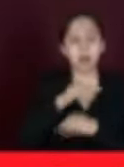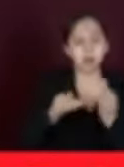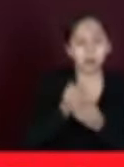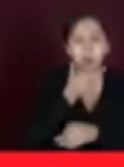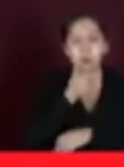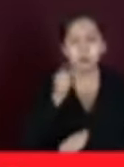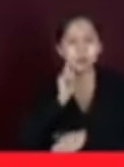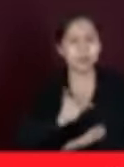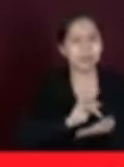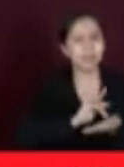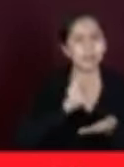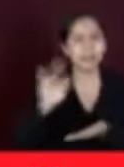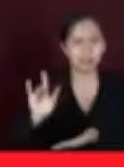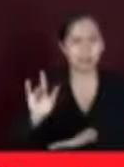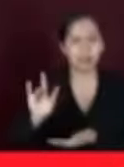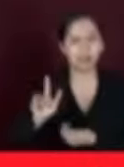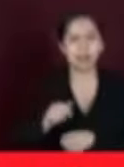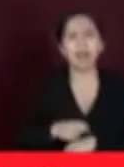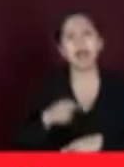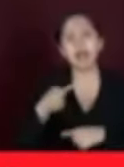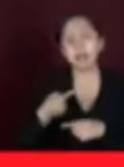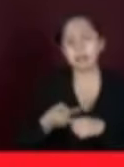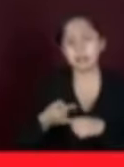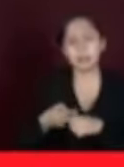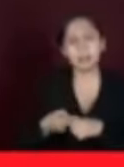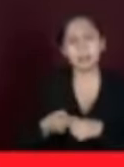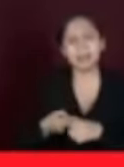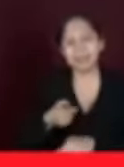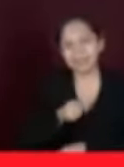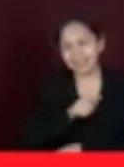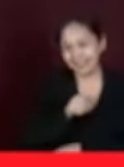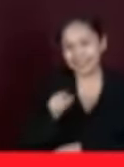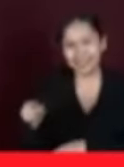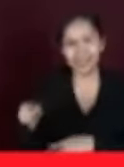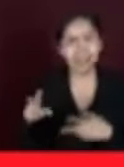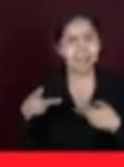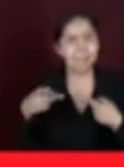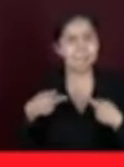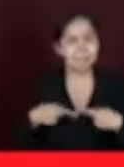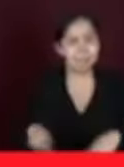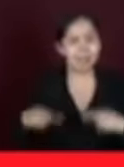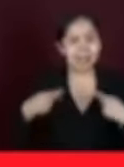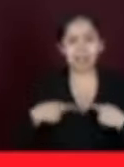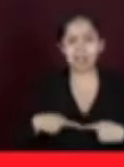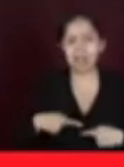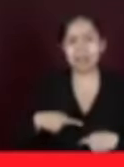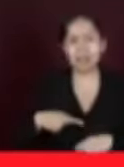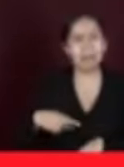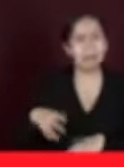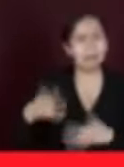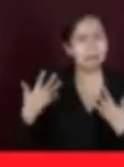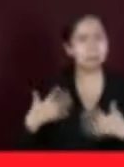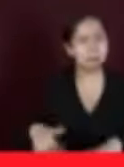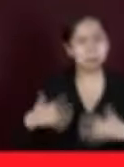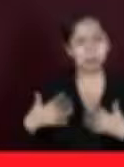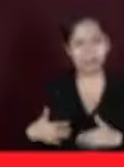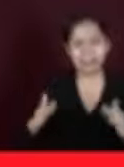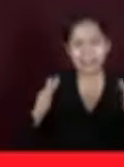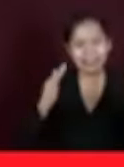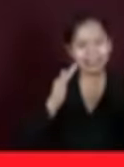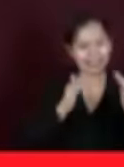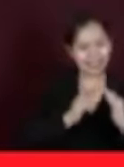en particular a todos los que caminan y han caminado casa